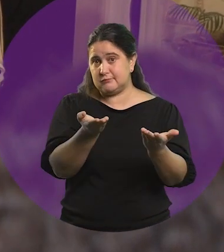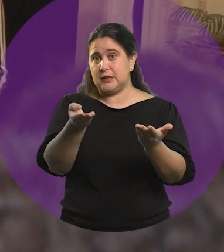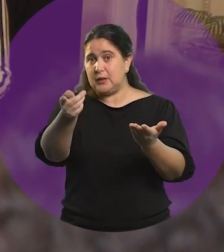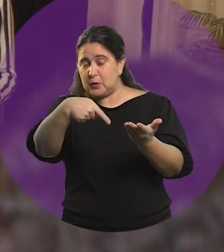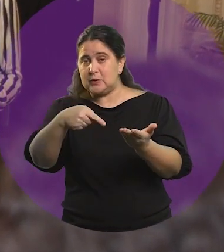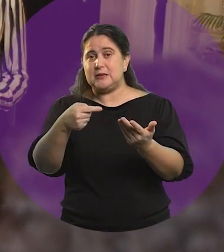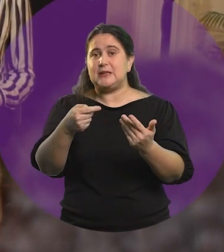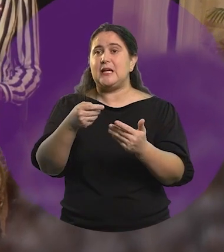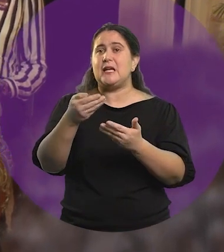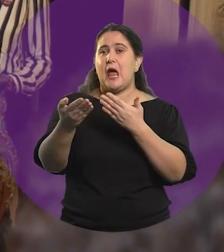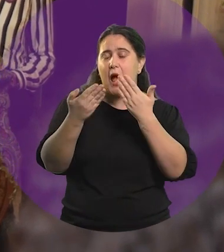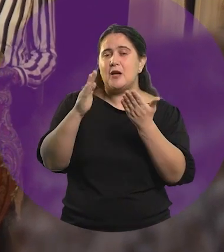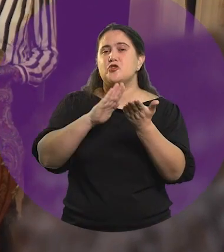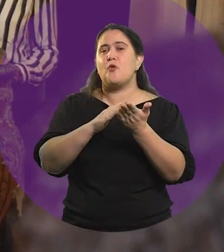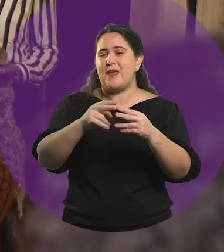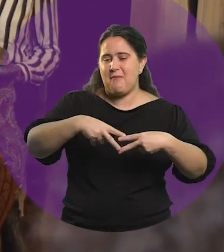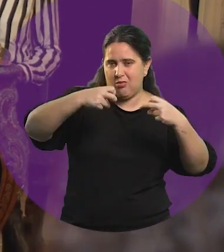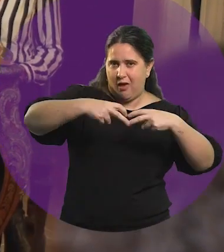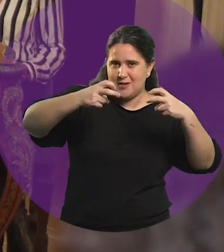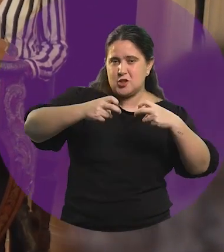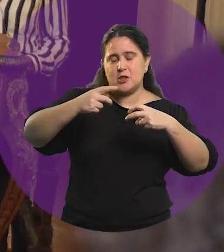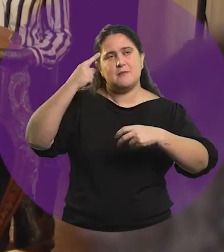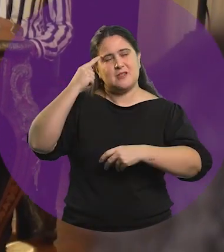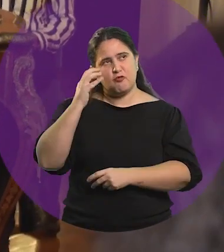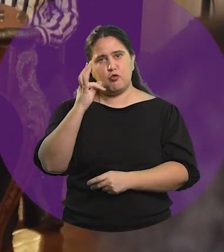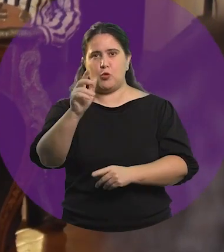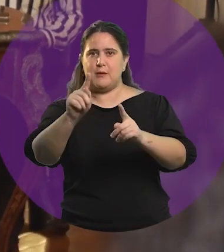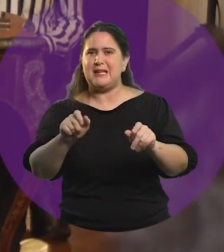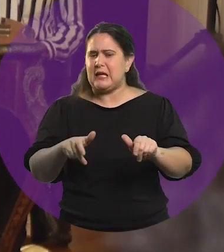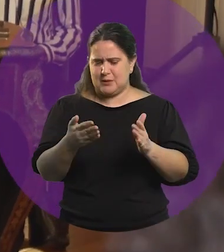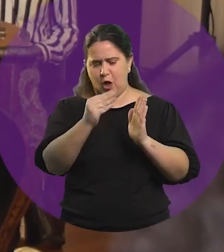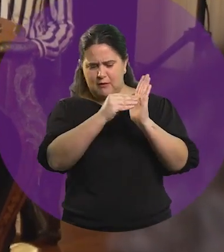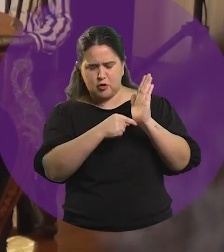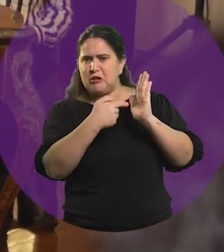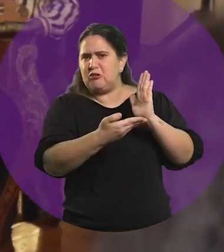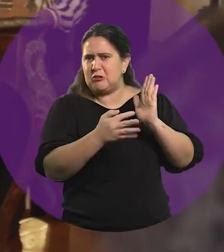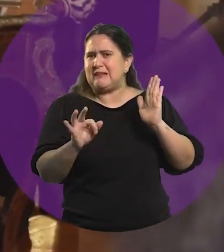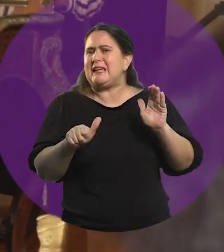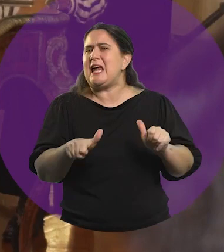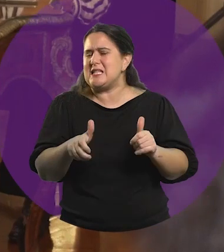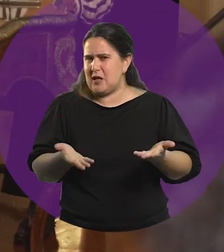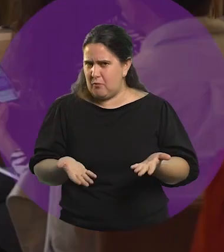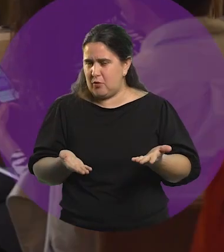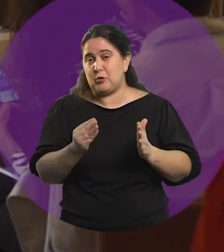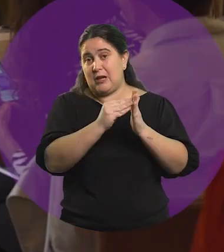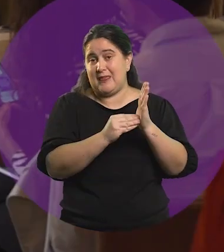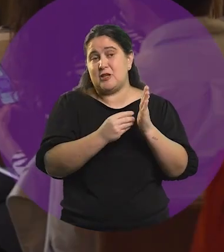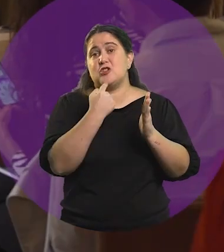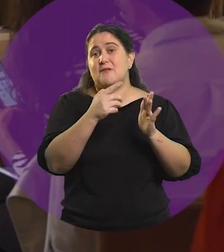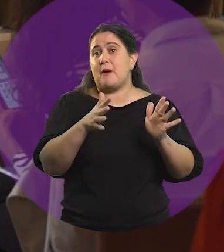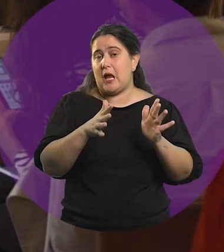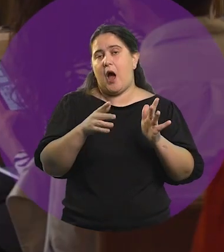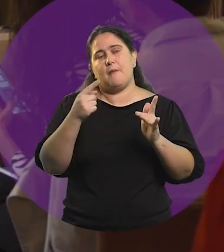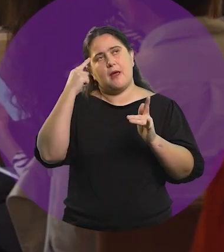Presentarlo, el estudio conversando y pensando hacia adelante también. ¿Qué hacemos con estos datos? Que al final los datos también son para